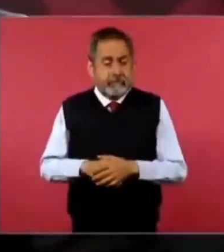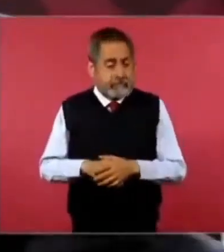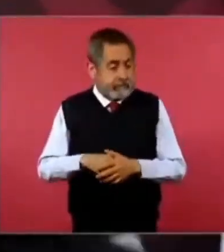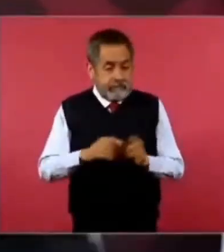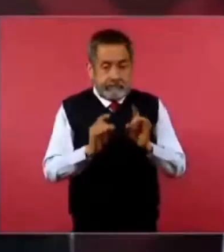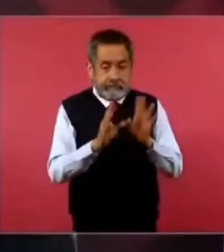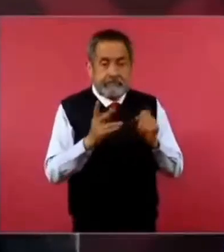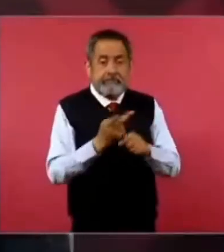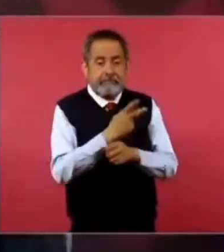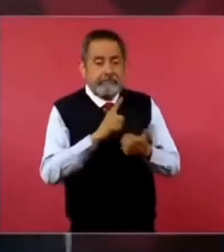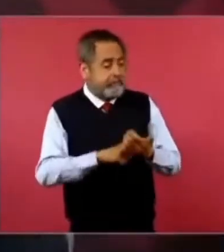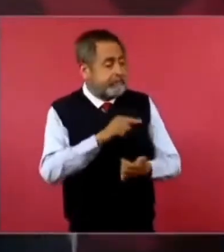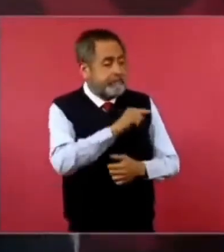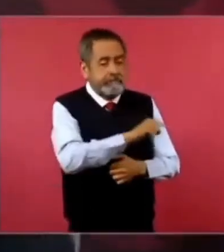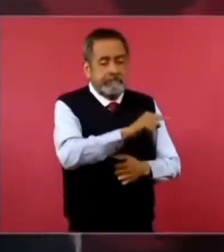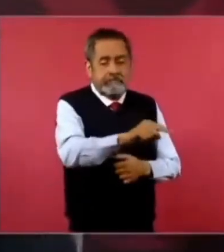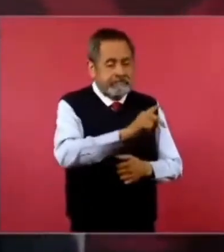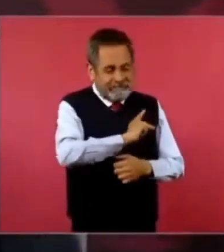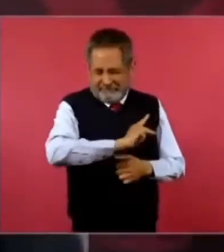ellos